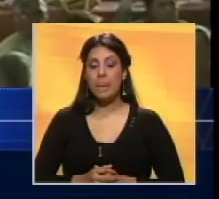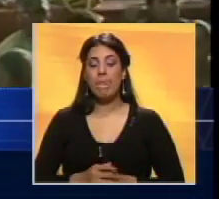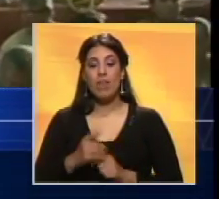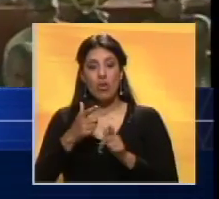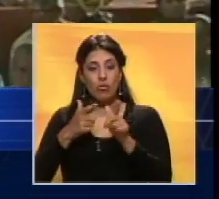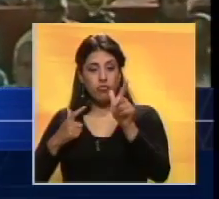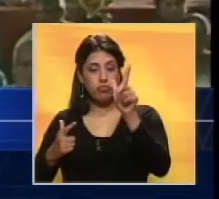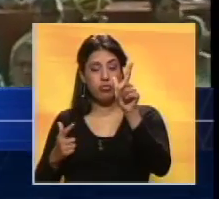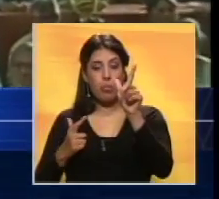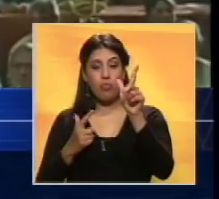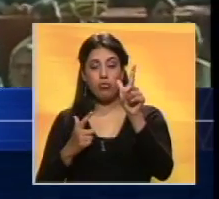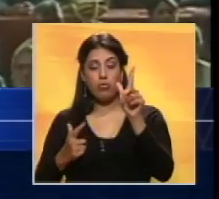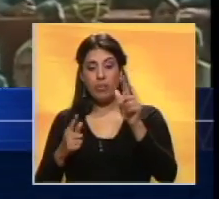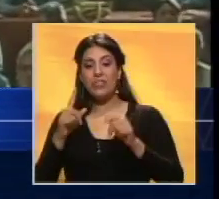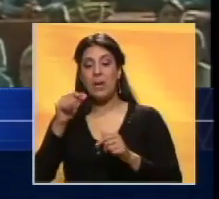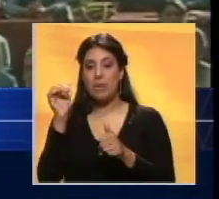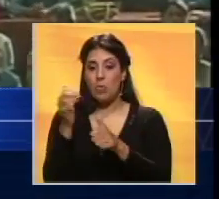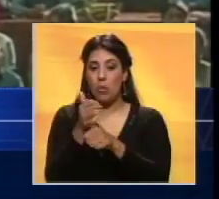fusiles